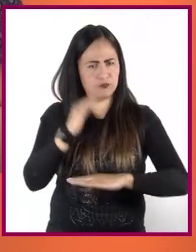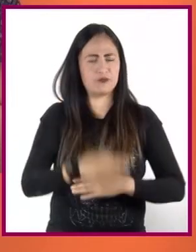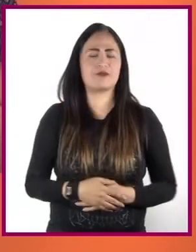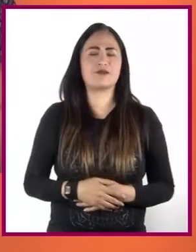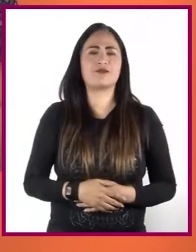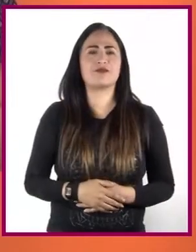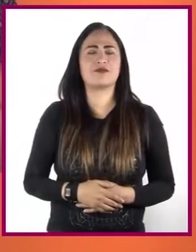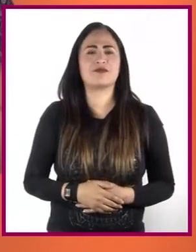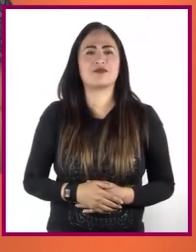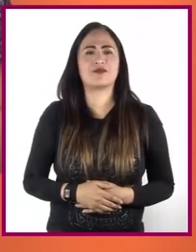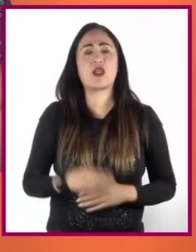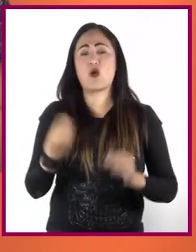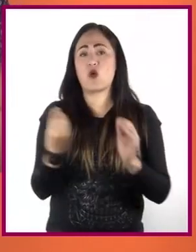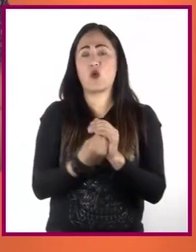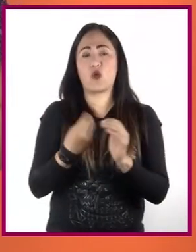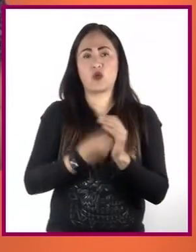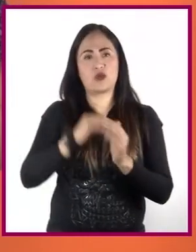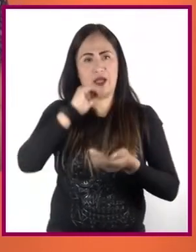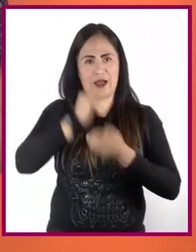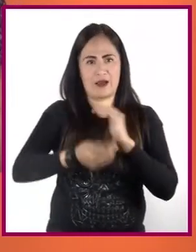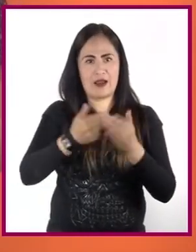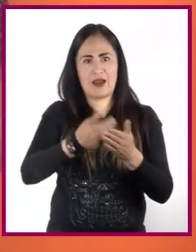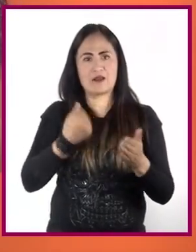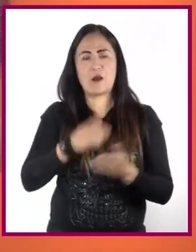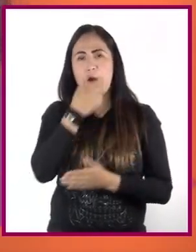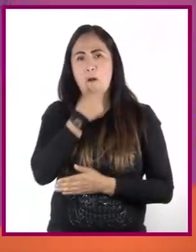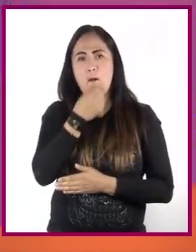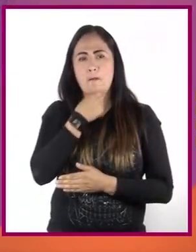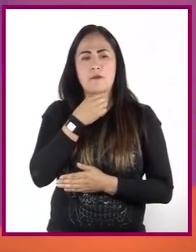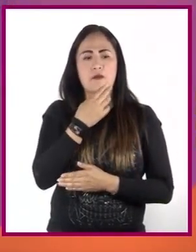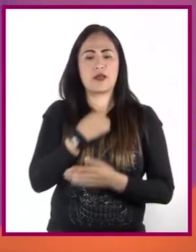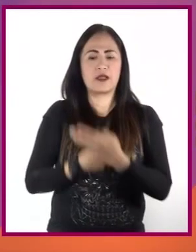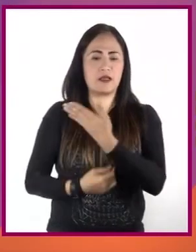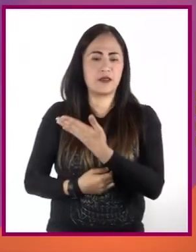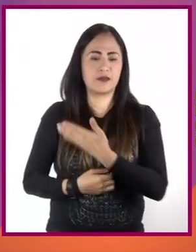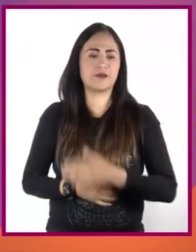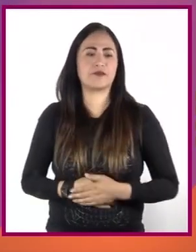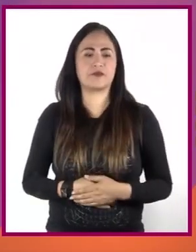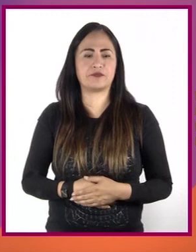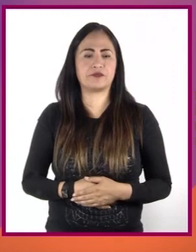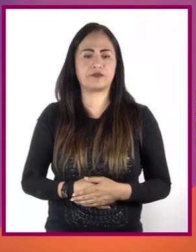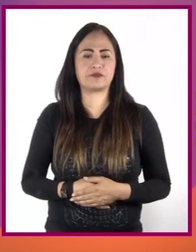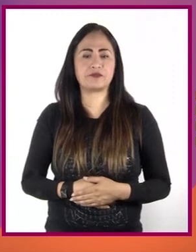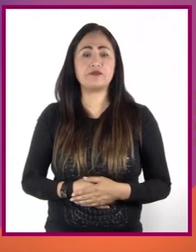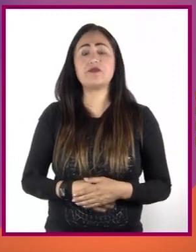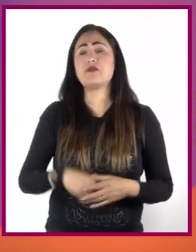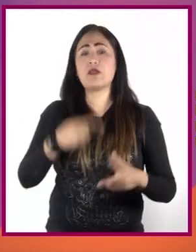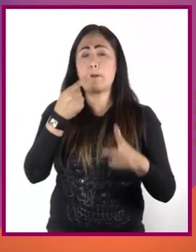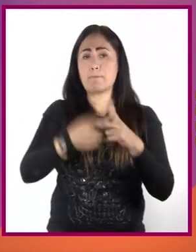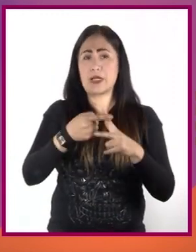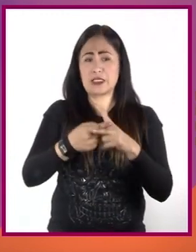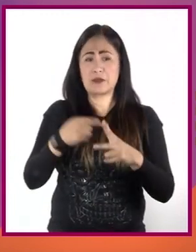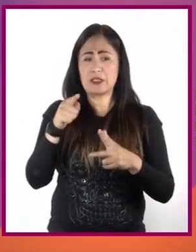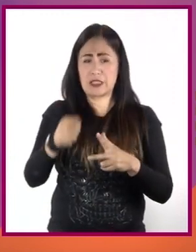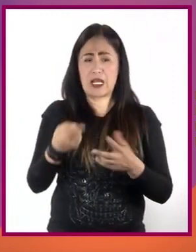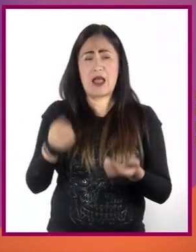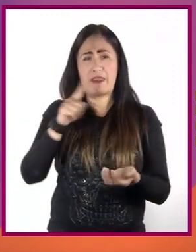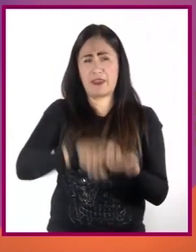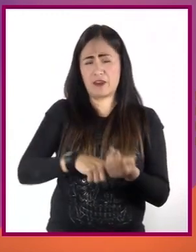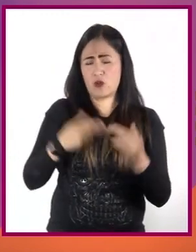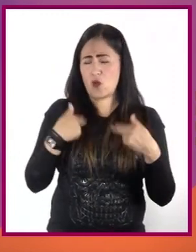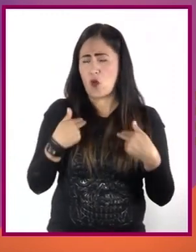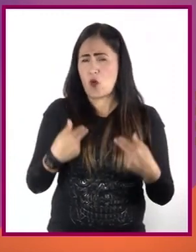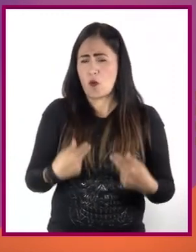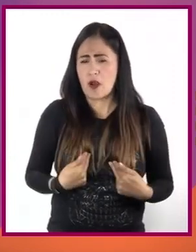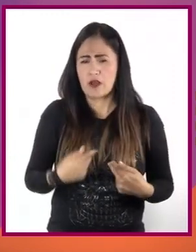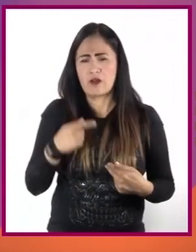la sesión, citaremos una apostilla de Boris Galois. La matemática es el trabajo del espíritu humano que está